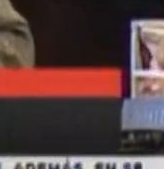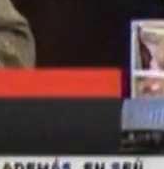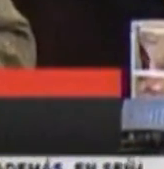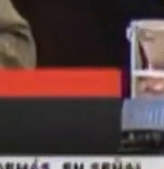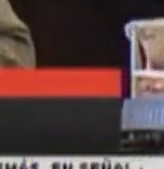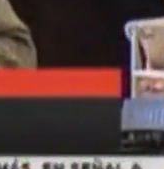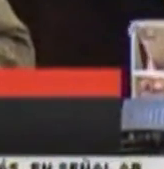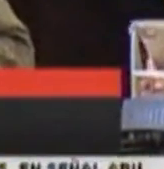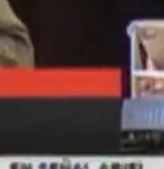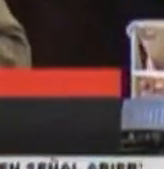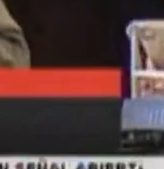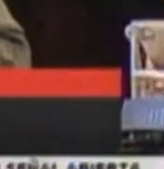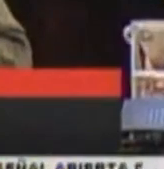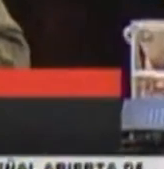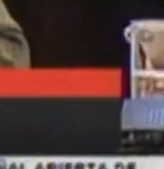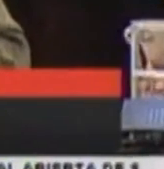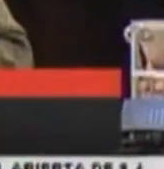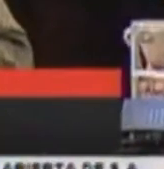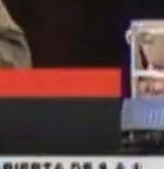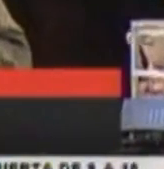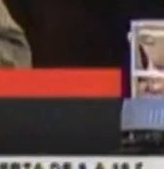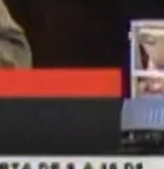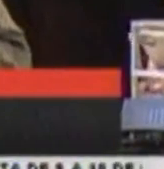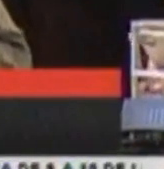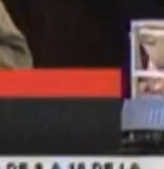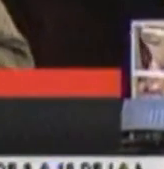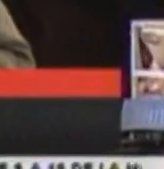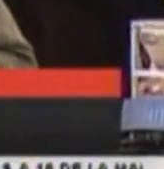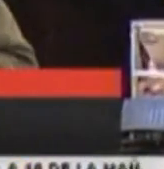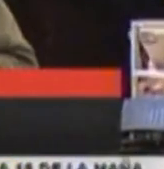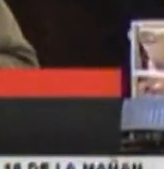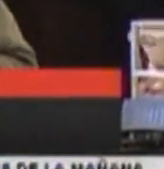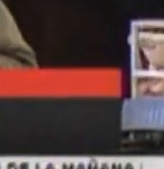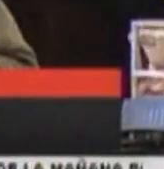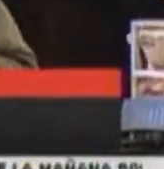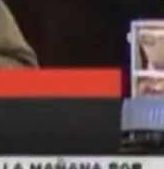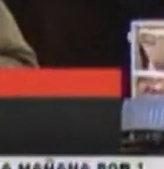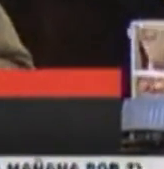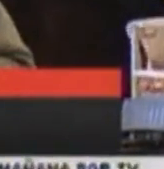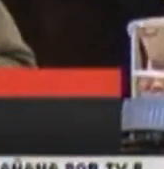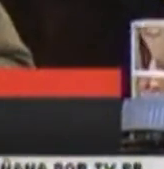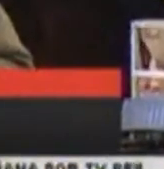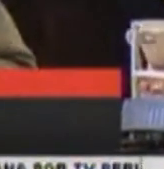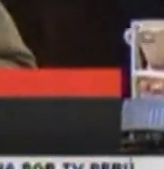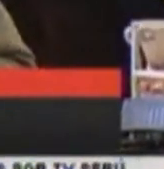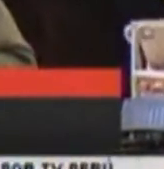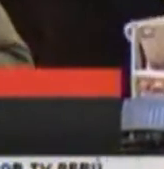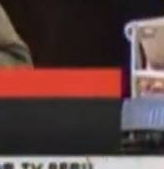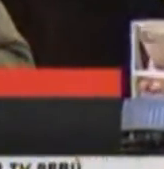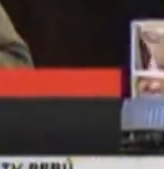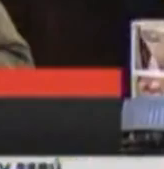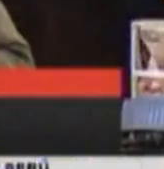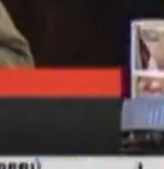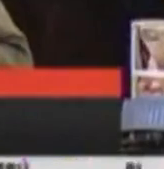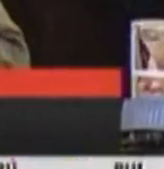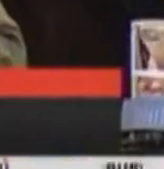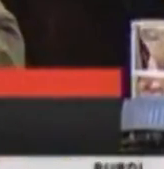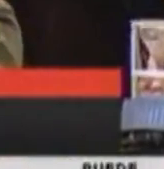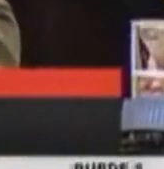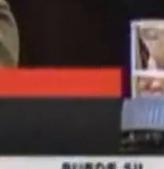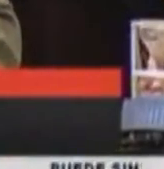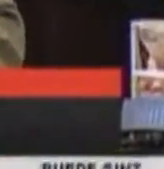actualizar elementos de imagen, de metodología, de acordar que esta es la preimagen, pero entonces, ¿con qué metodología?